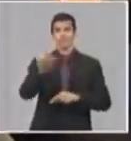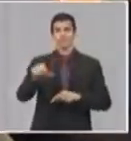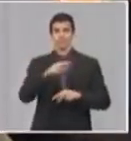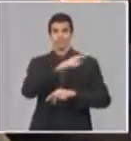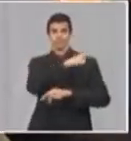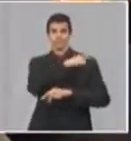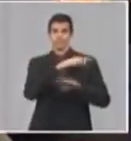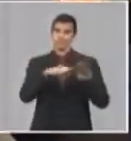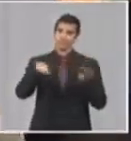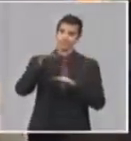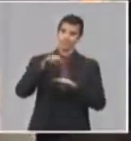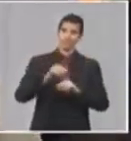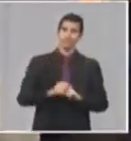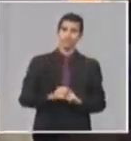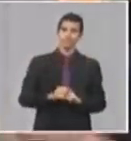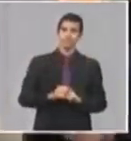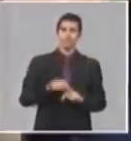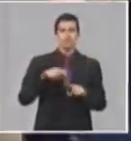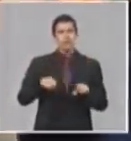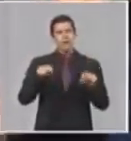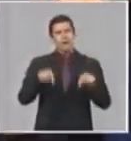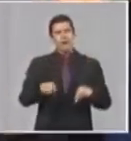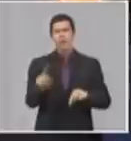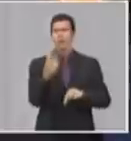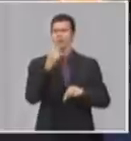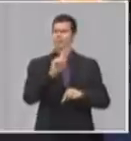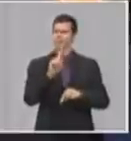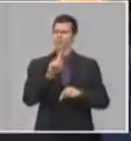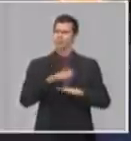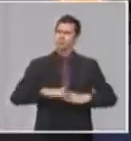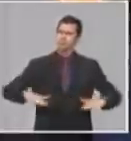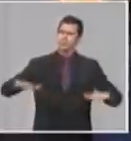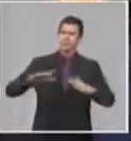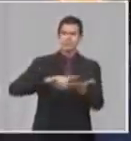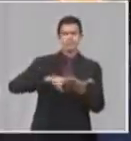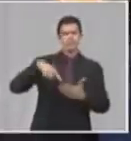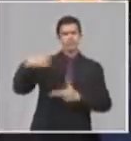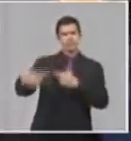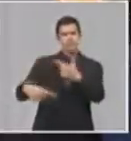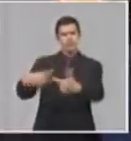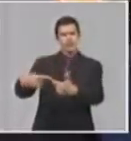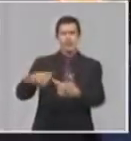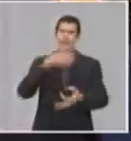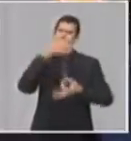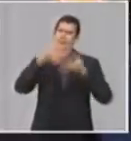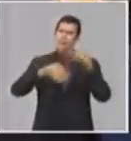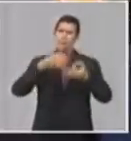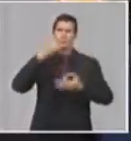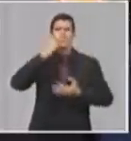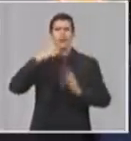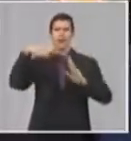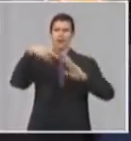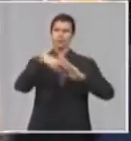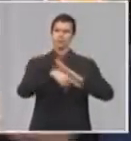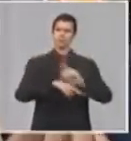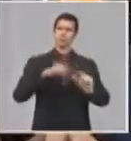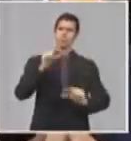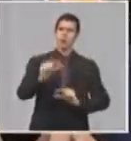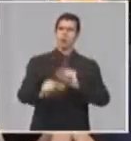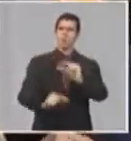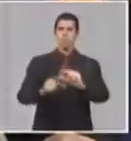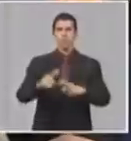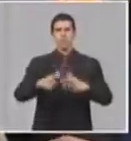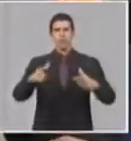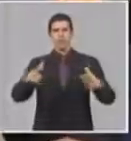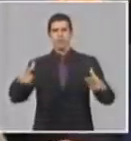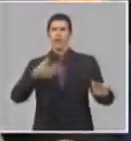una serie de mesas redondas en próximas semanas y también días que nos llevarán a seguir